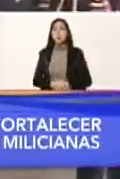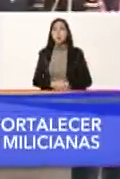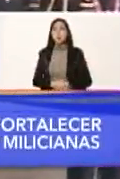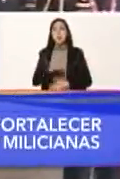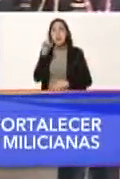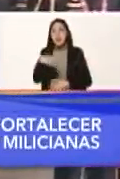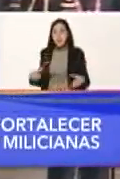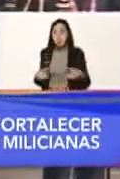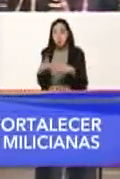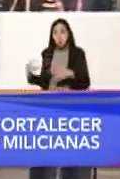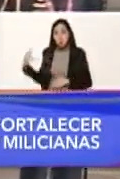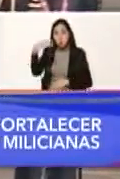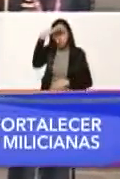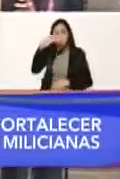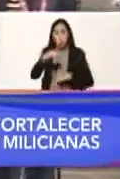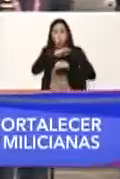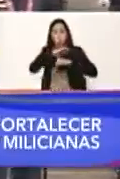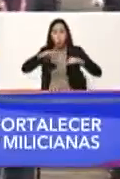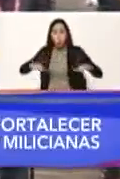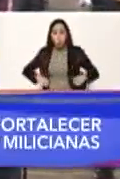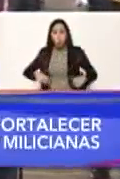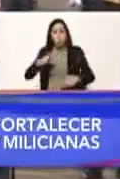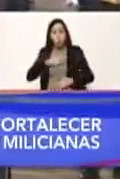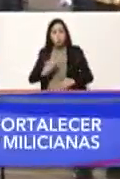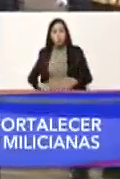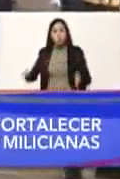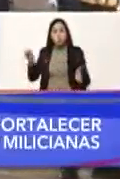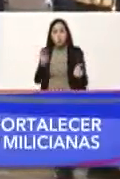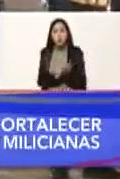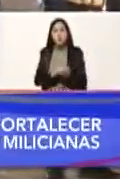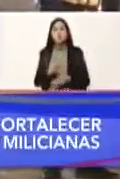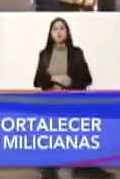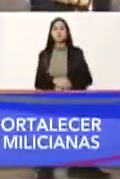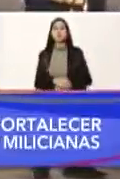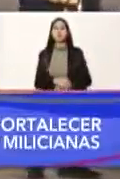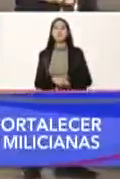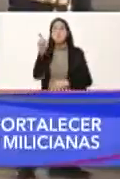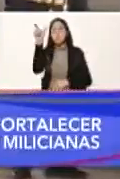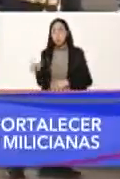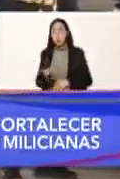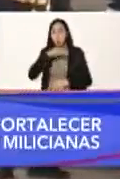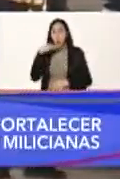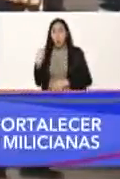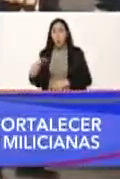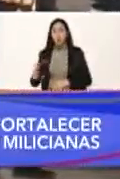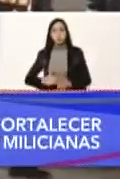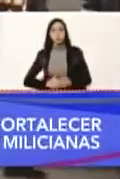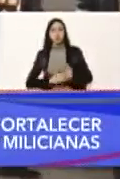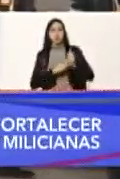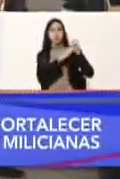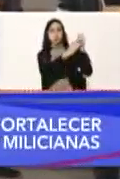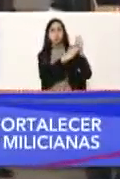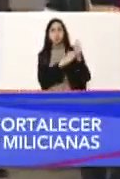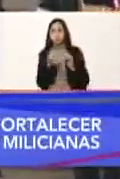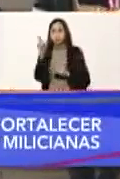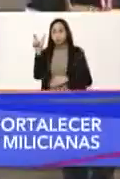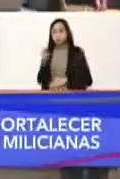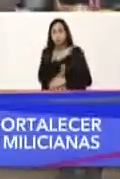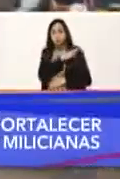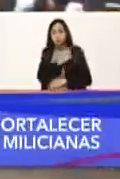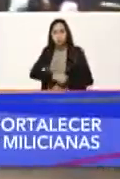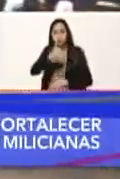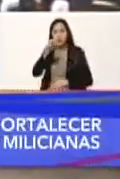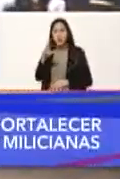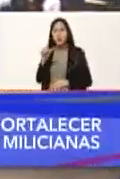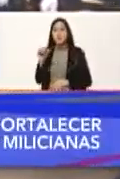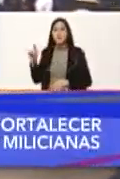militar bolivariana he ratificado a este joven líder, mayor general José